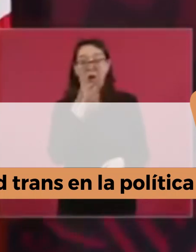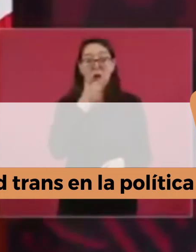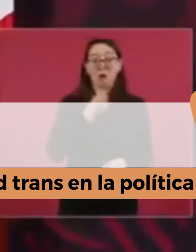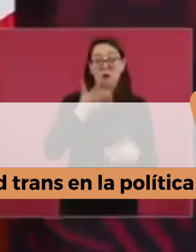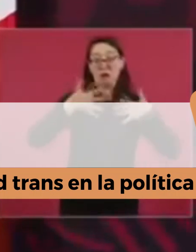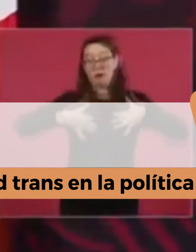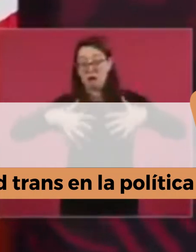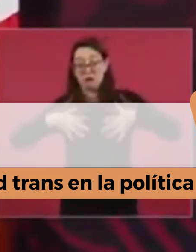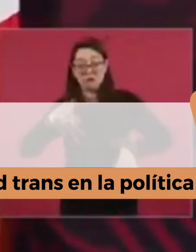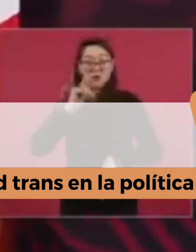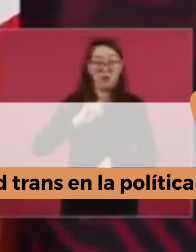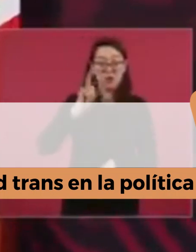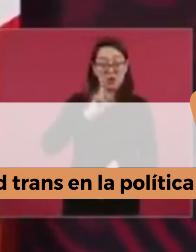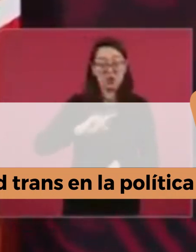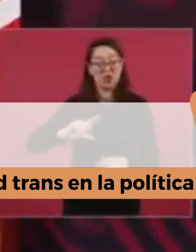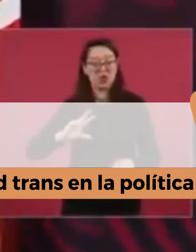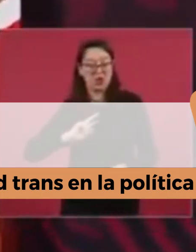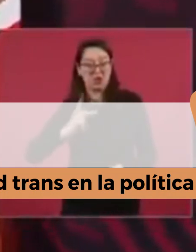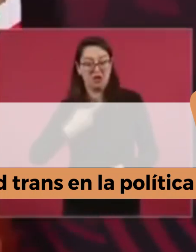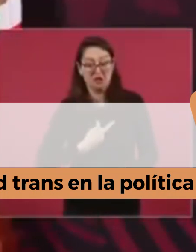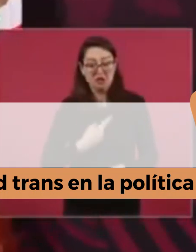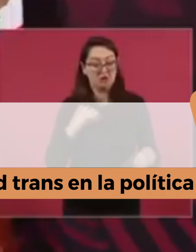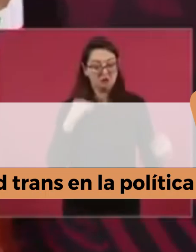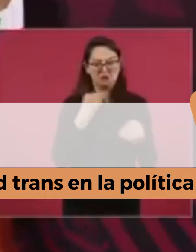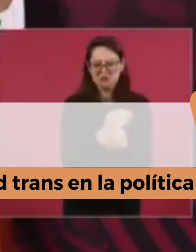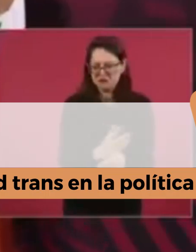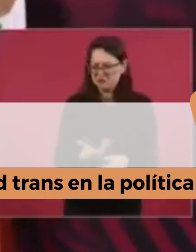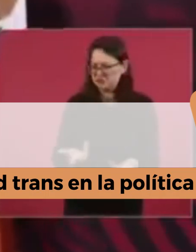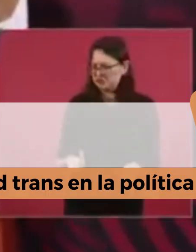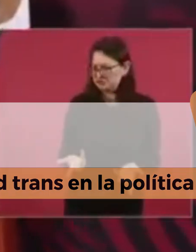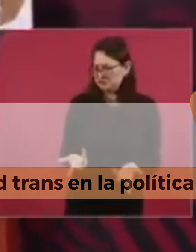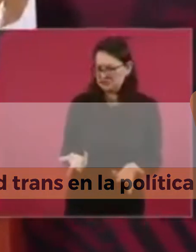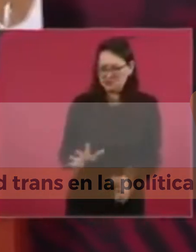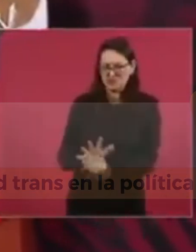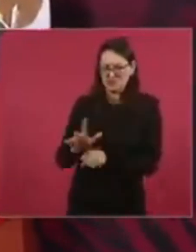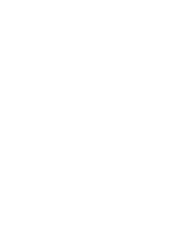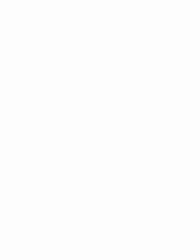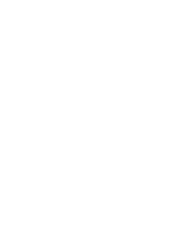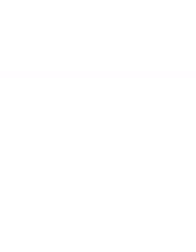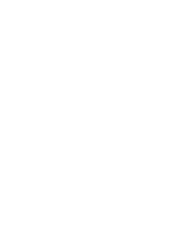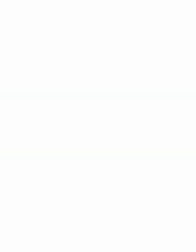Te un beso en la mejilla.